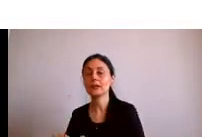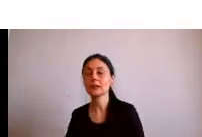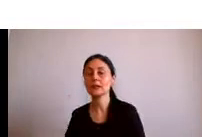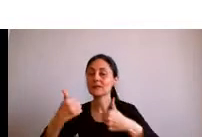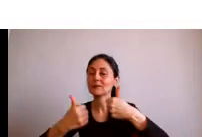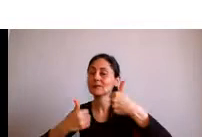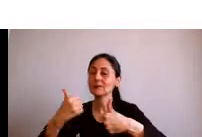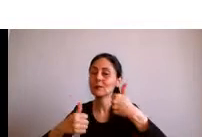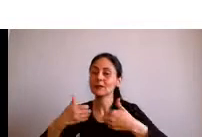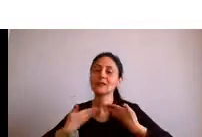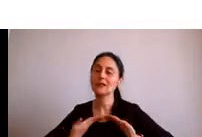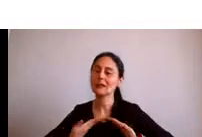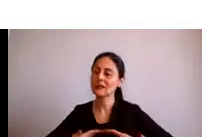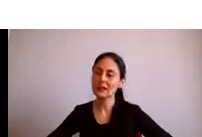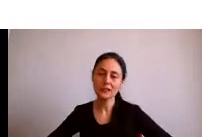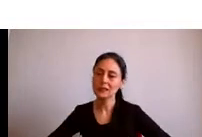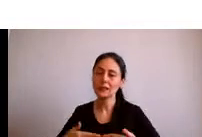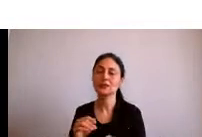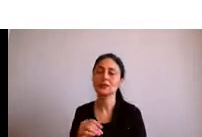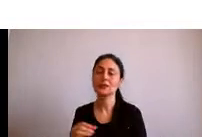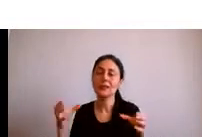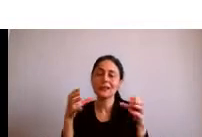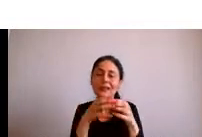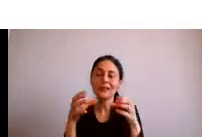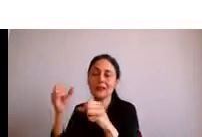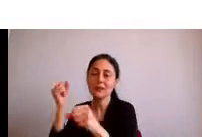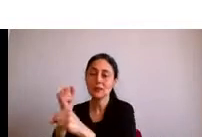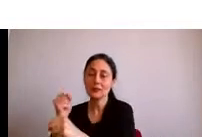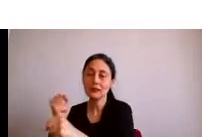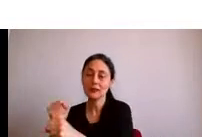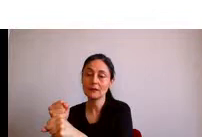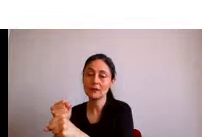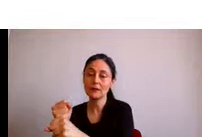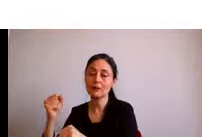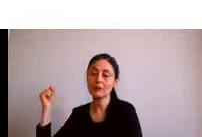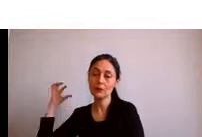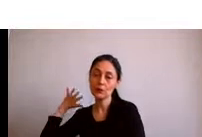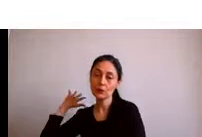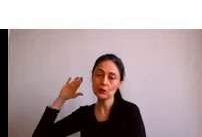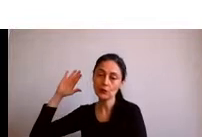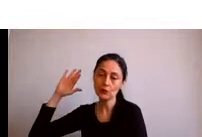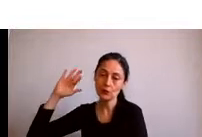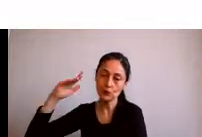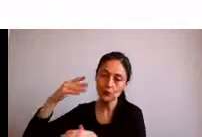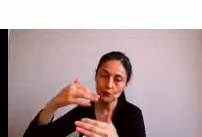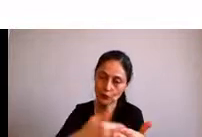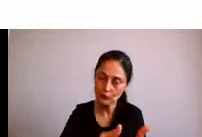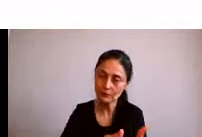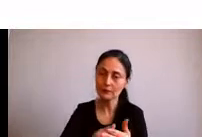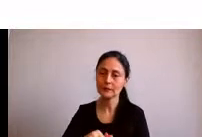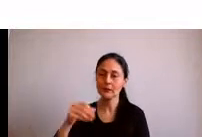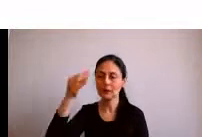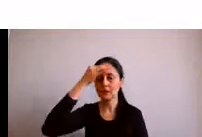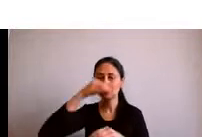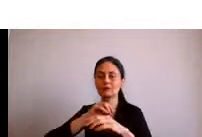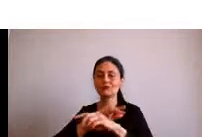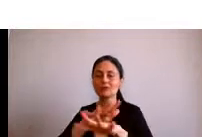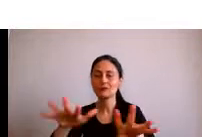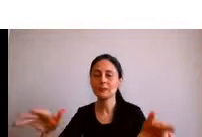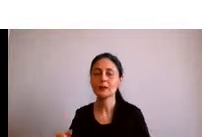cansancio, como dice ahí, en los equipos de trabajo, como consecuencia de la pandemia, un desgaste no solo físico, sino que